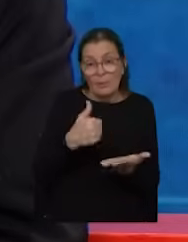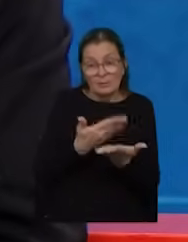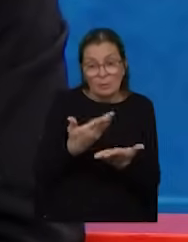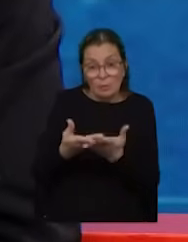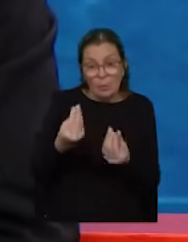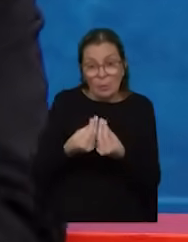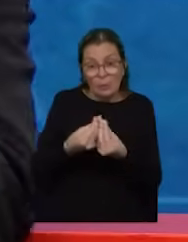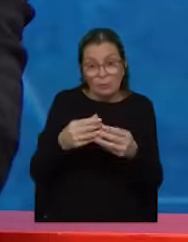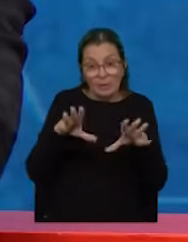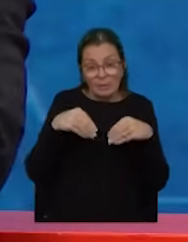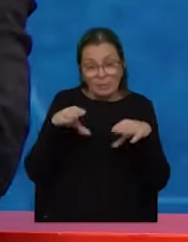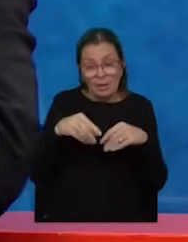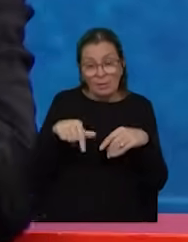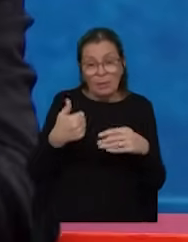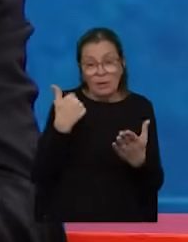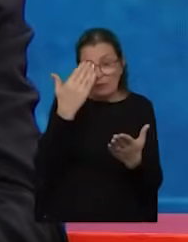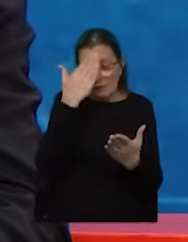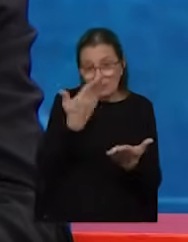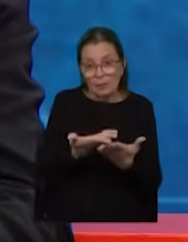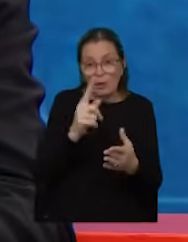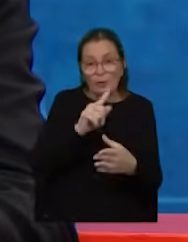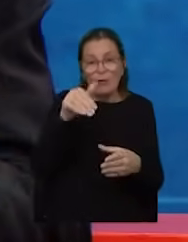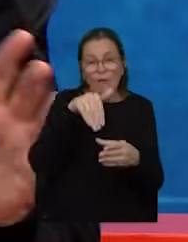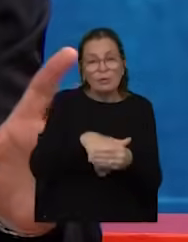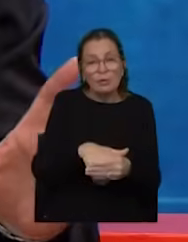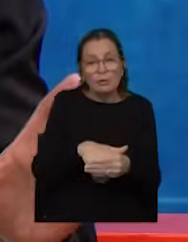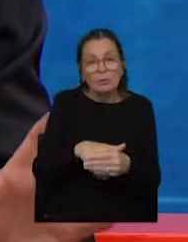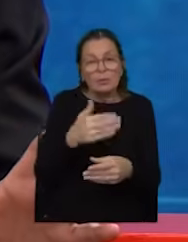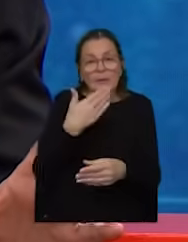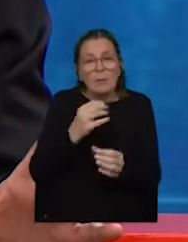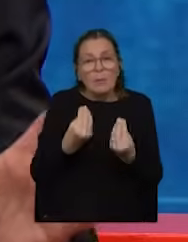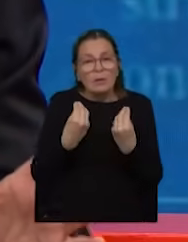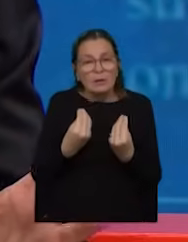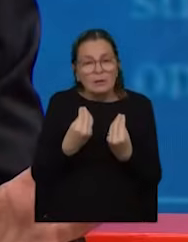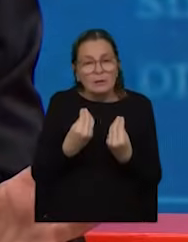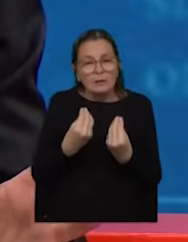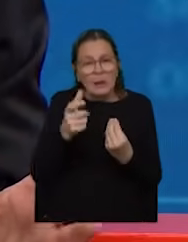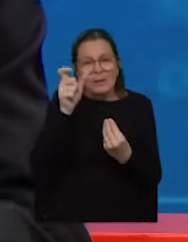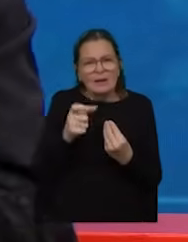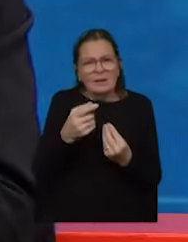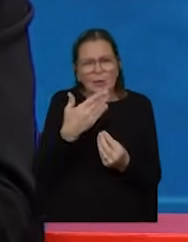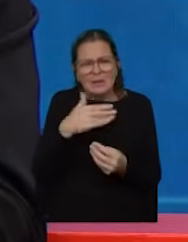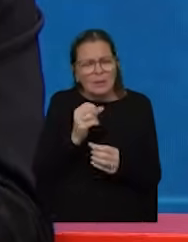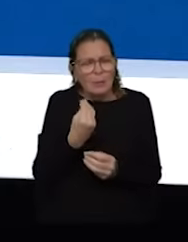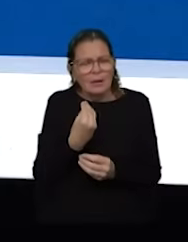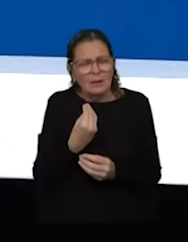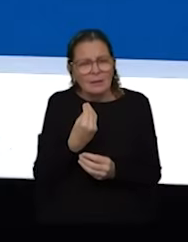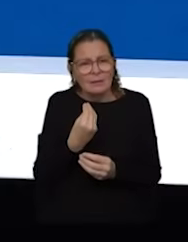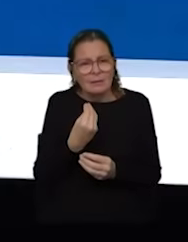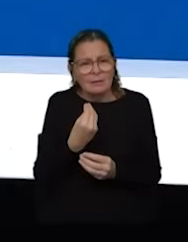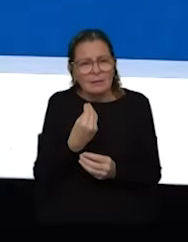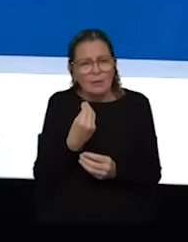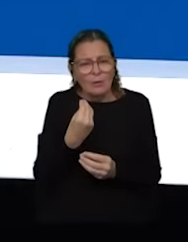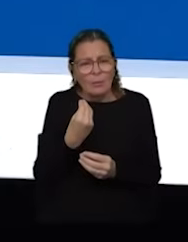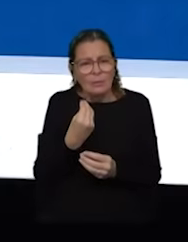fueron aceptadas una cantidad pero después el frente empleo no las votó y no entendemos por qué gente no entiende por qué porque porque